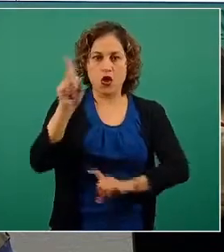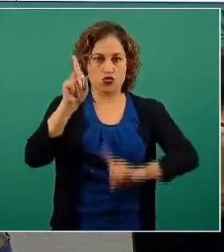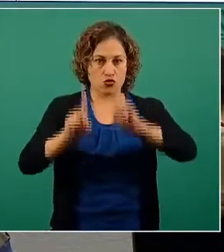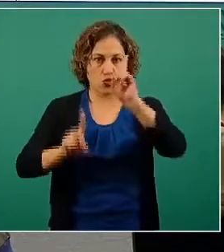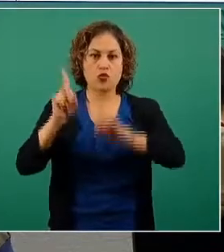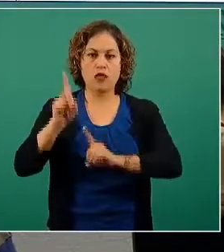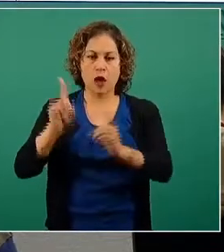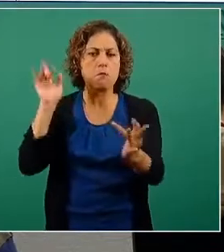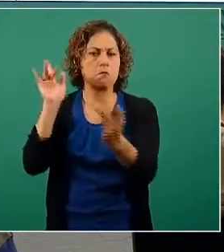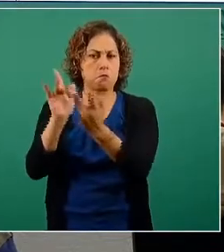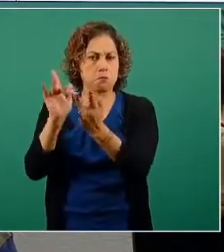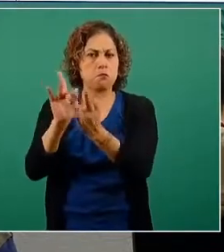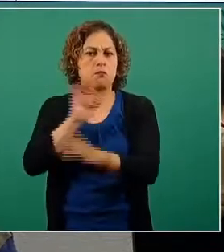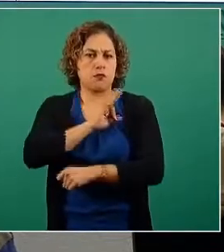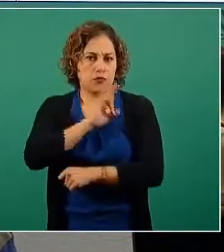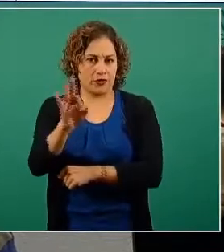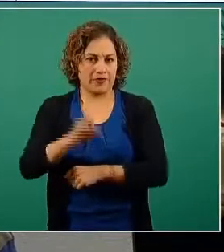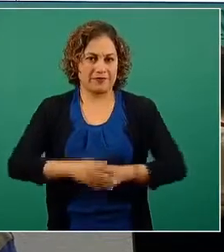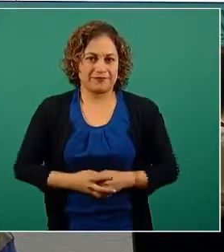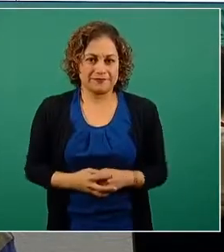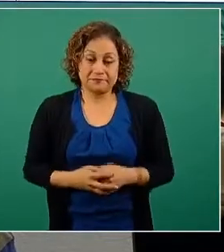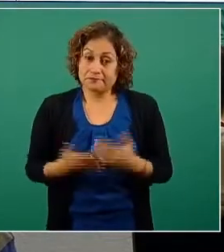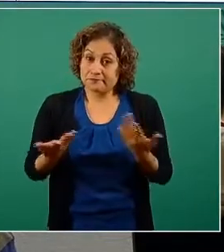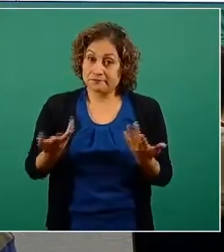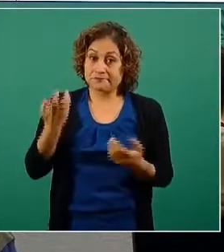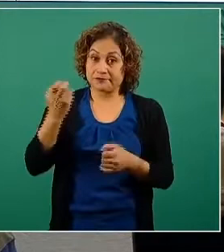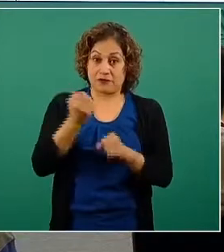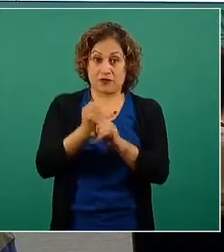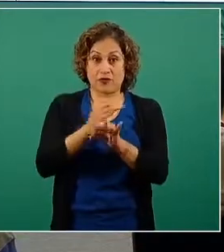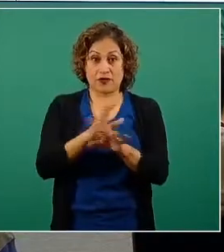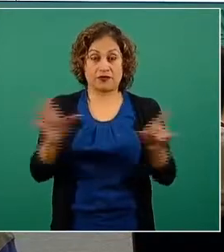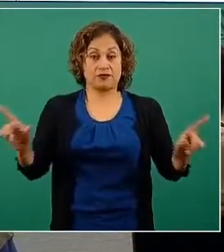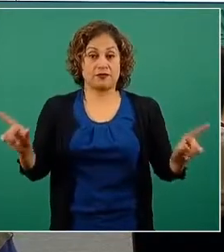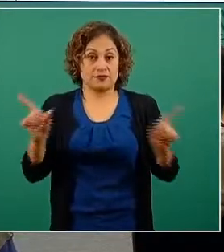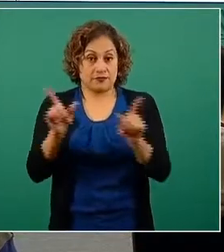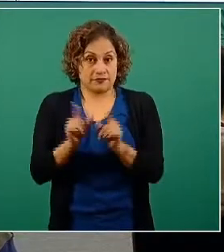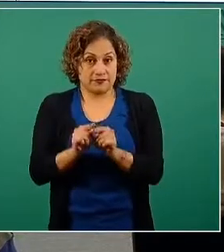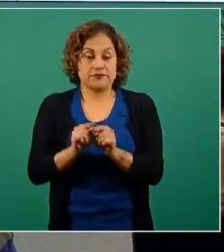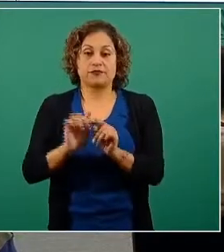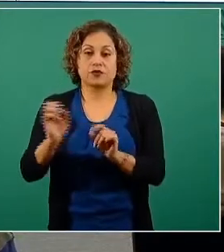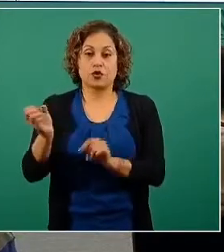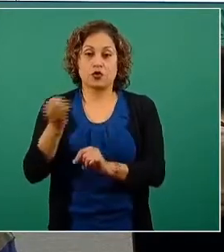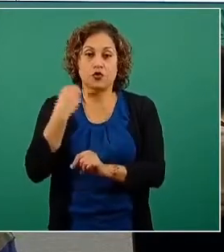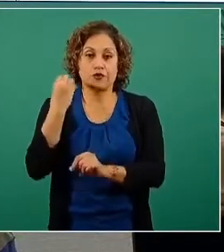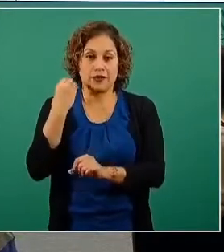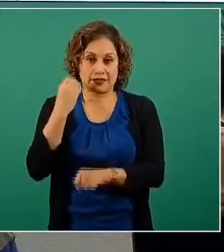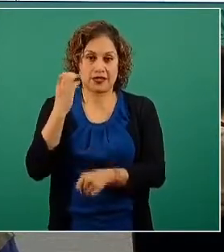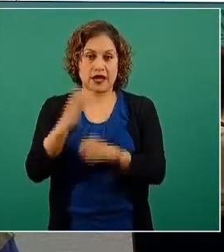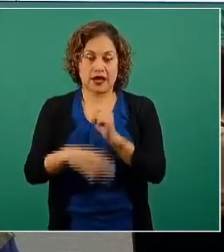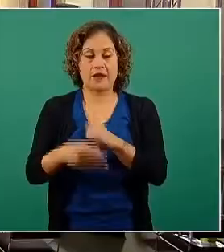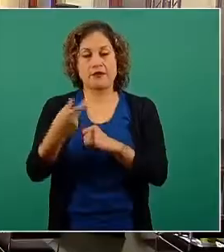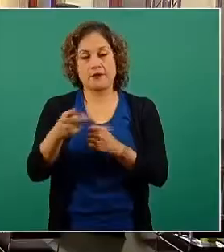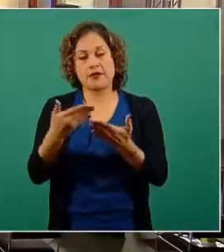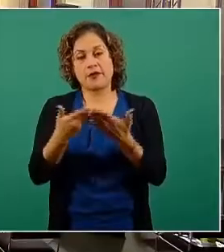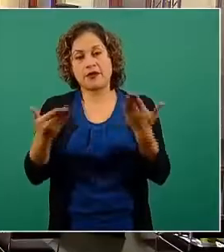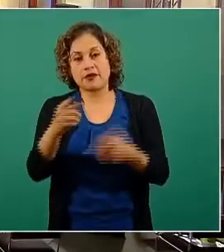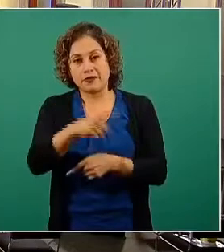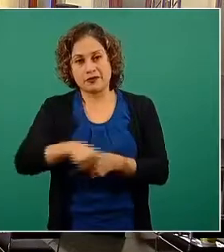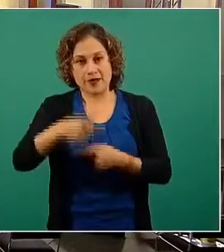eso, pues creo que damos por terminada la conferencia. Sin embargo, pues vamos al espacio de preguntas y respuestas. Muchas